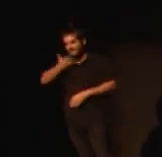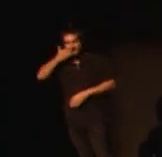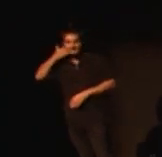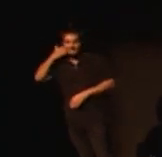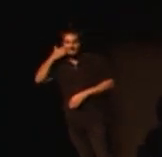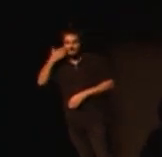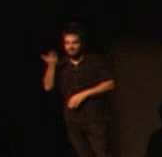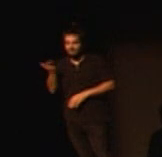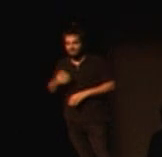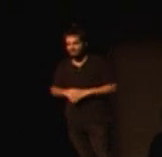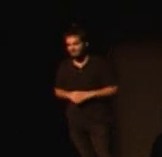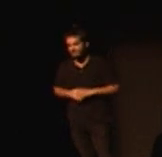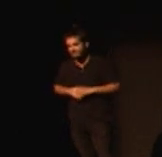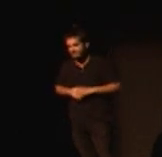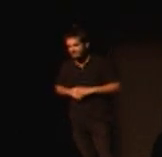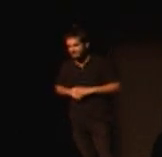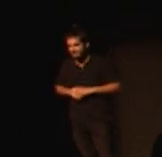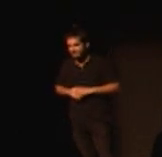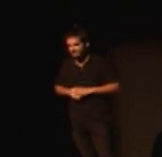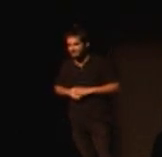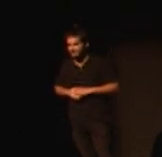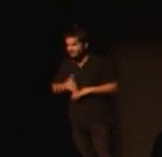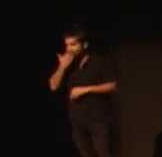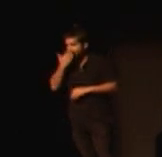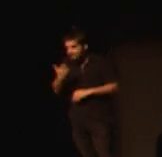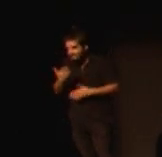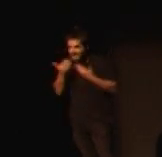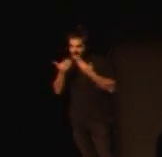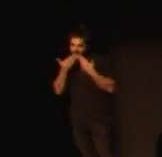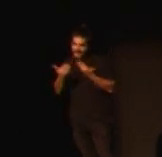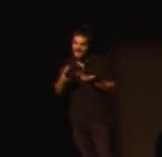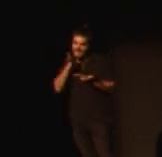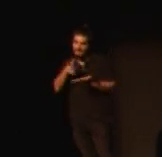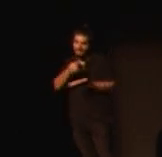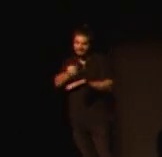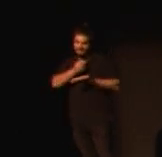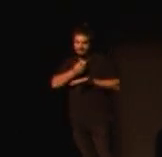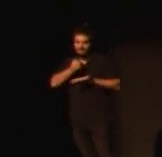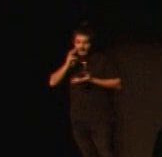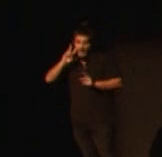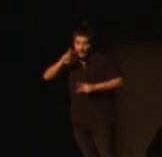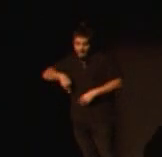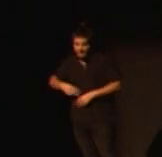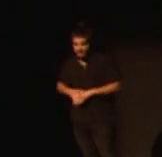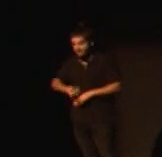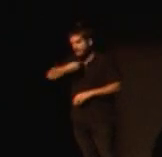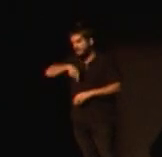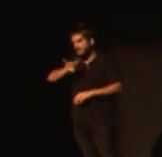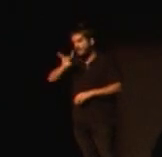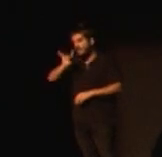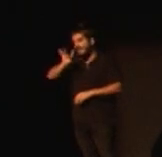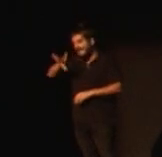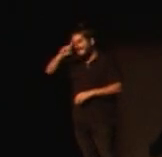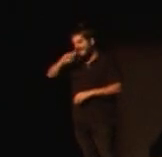entidad. De todo corazón, gracias por este reconocimiento. Llevamos ya 15 años en mi familia con